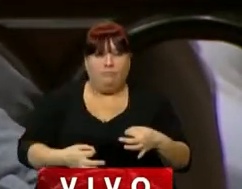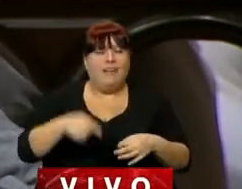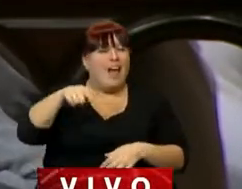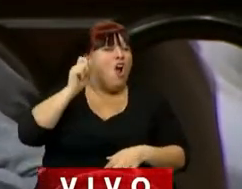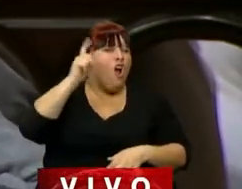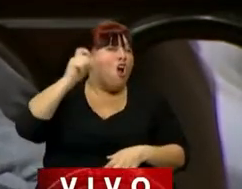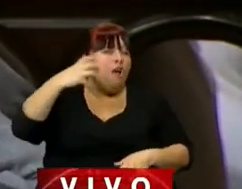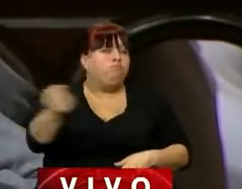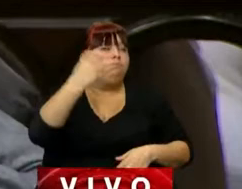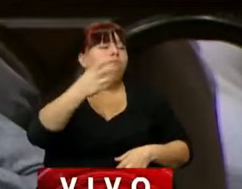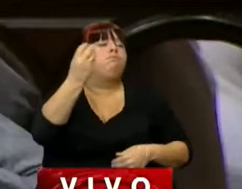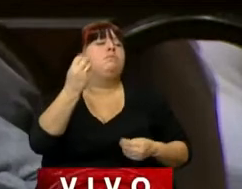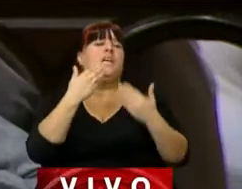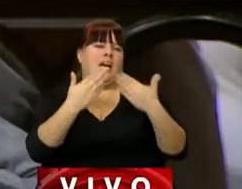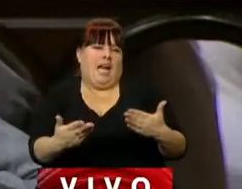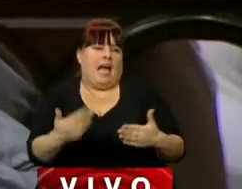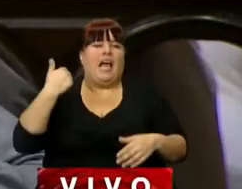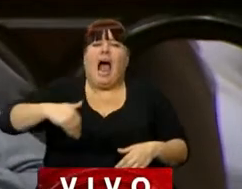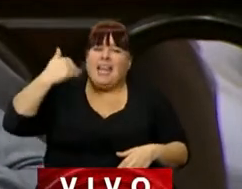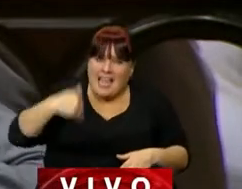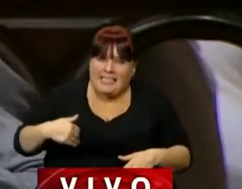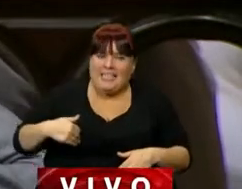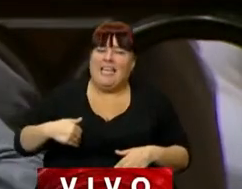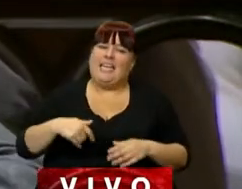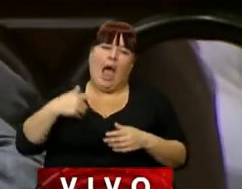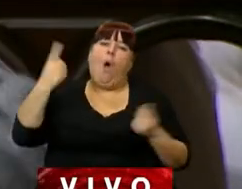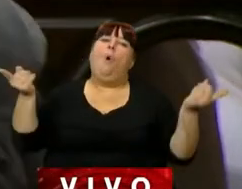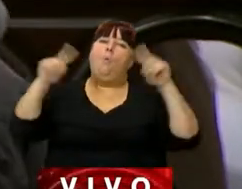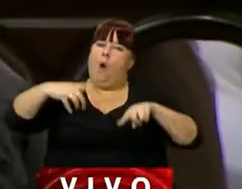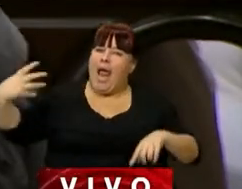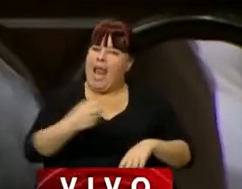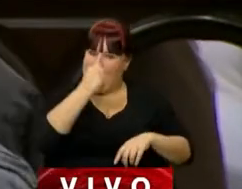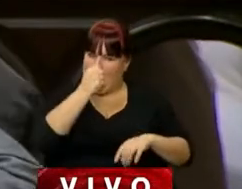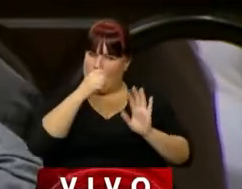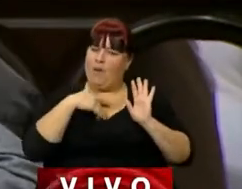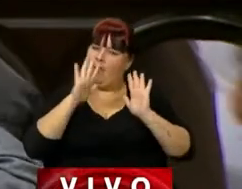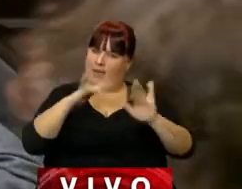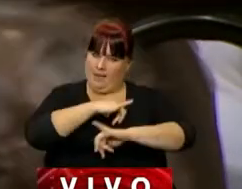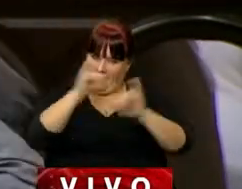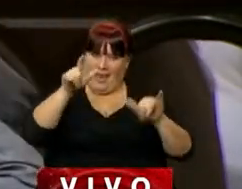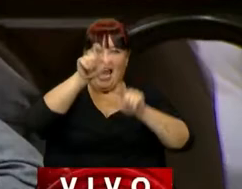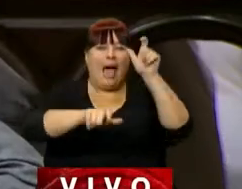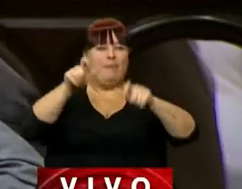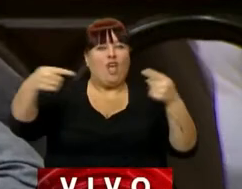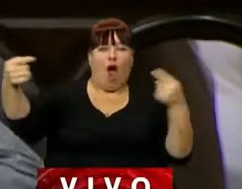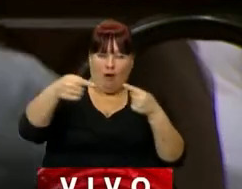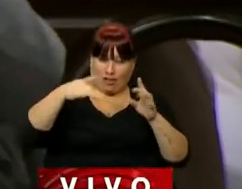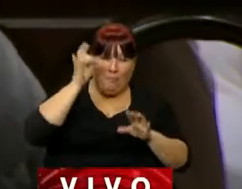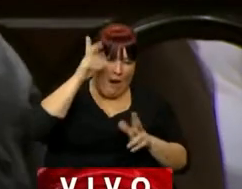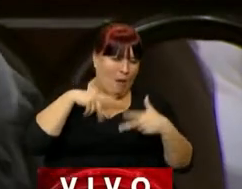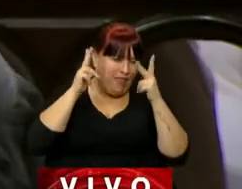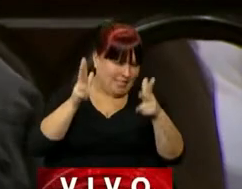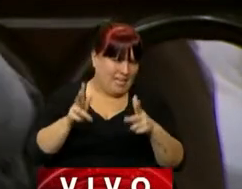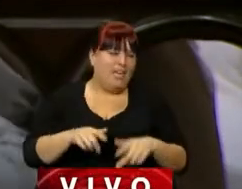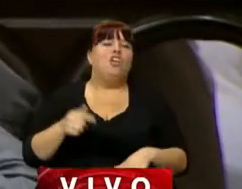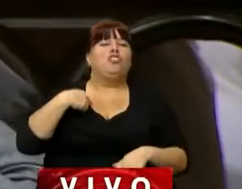estos logros tienen que ver con un país que vamos a recuperar. Permítanme, los señores de la oposición,